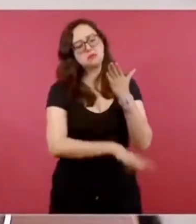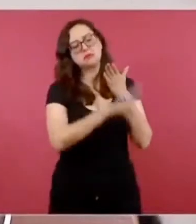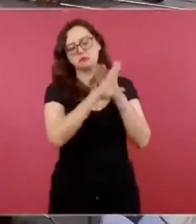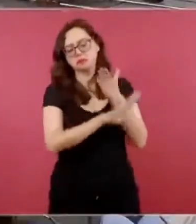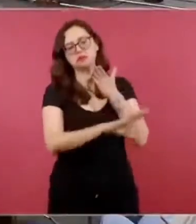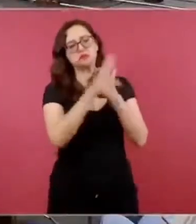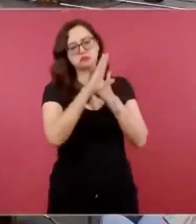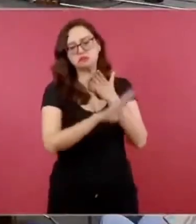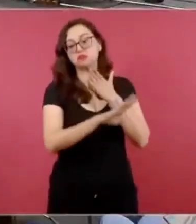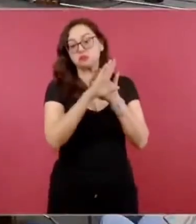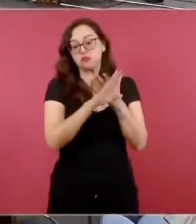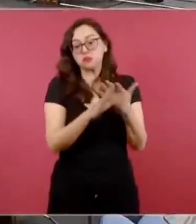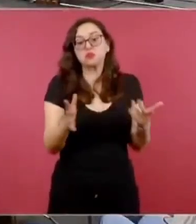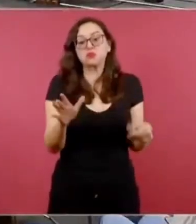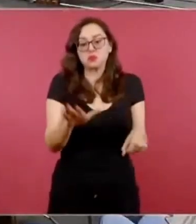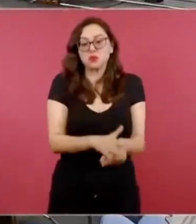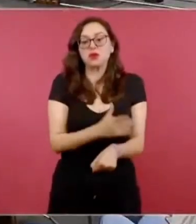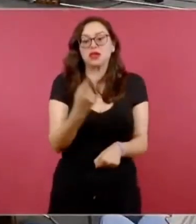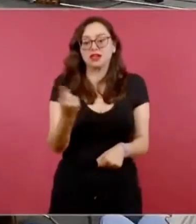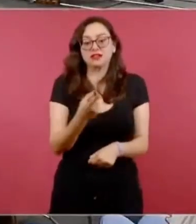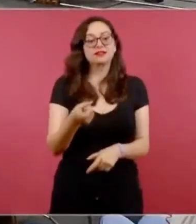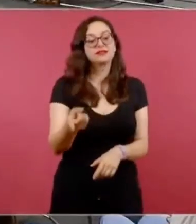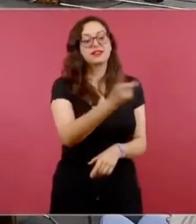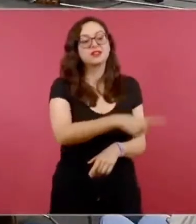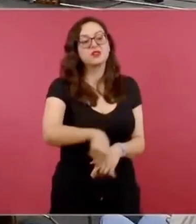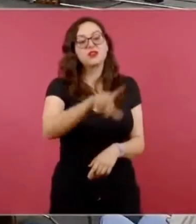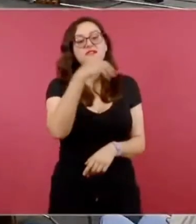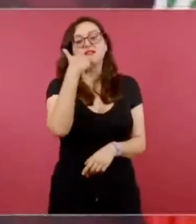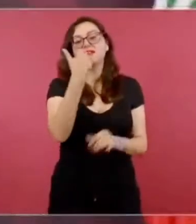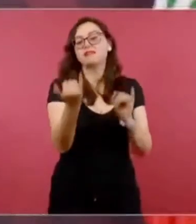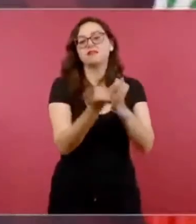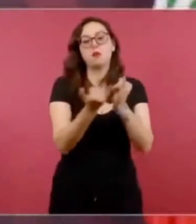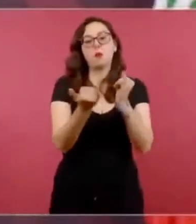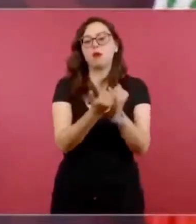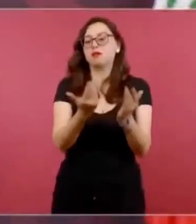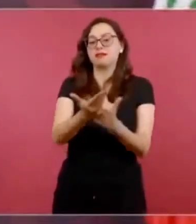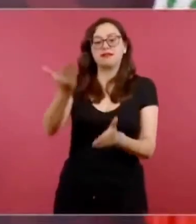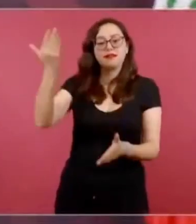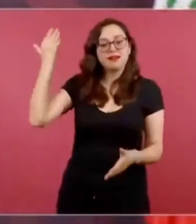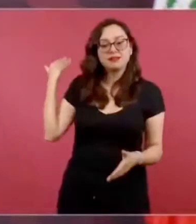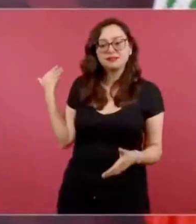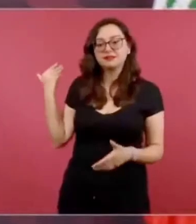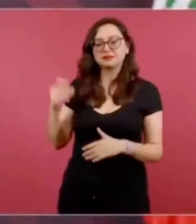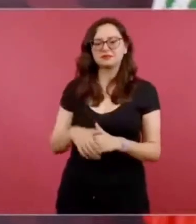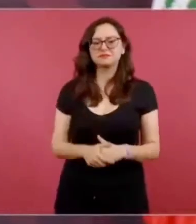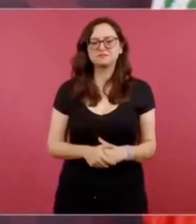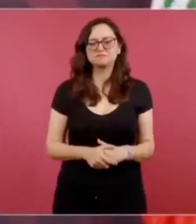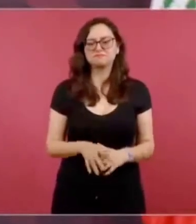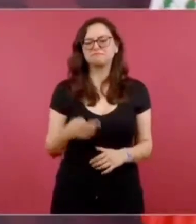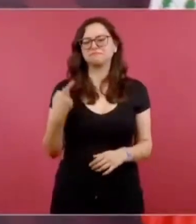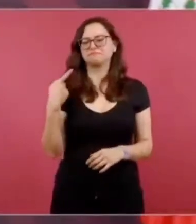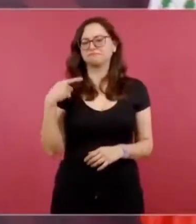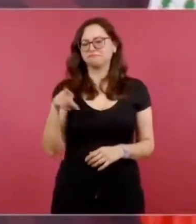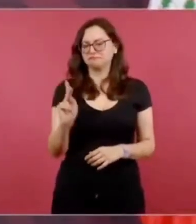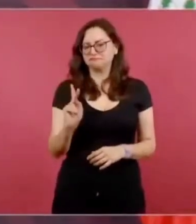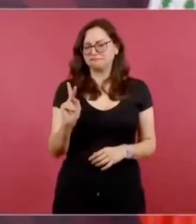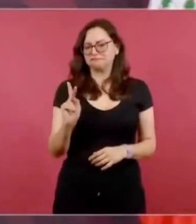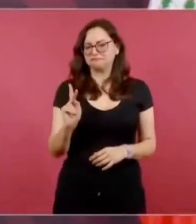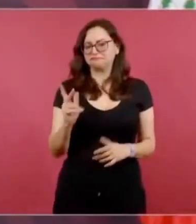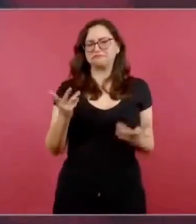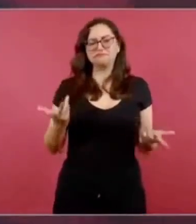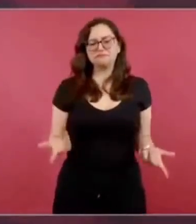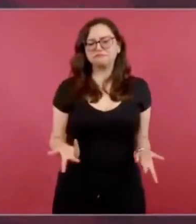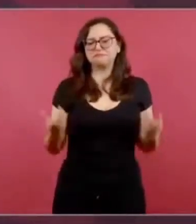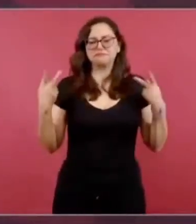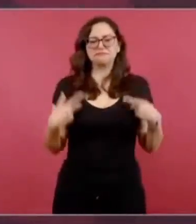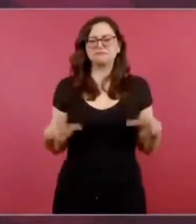que se mantuviese el mismo régimen de corrupción, Pero la gente, la mayoría